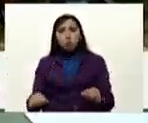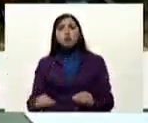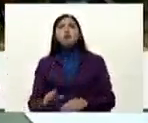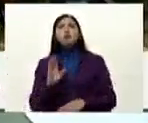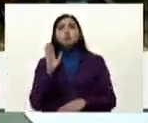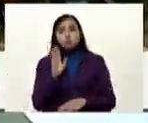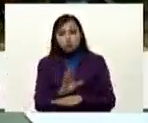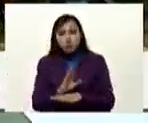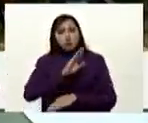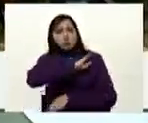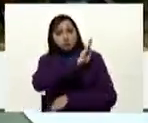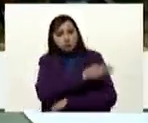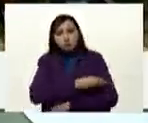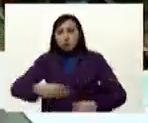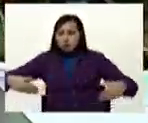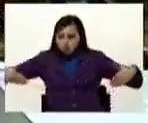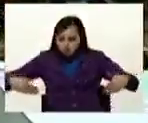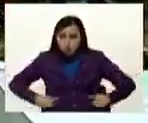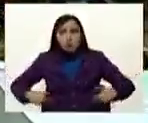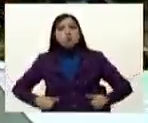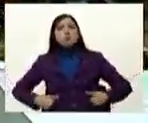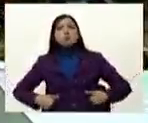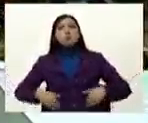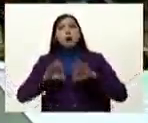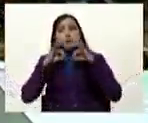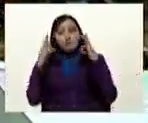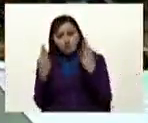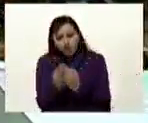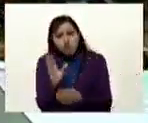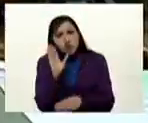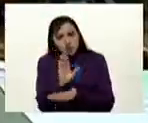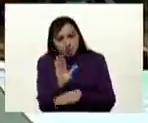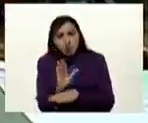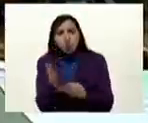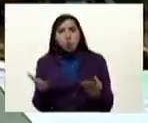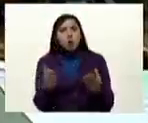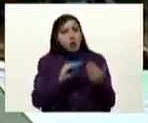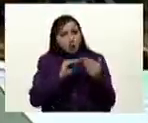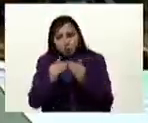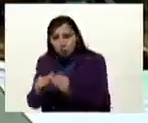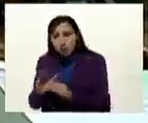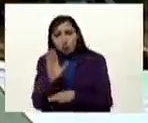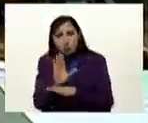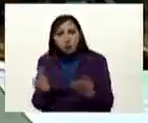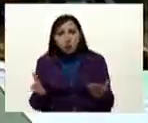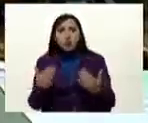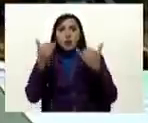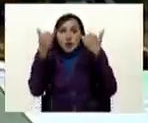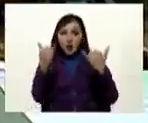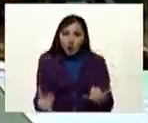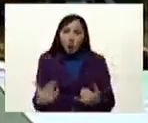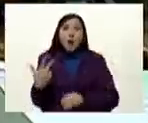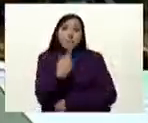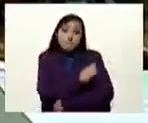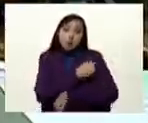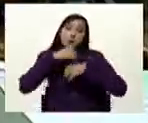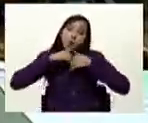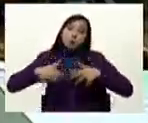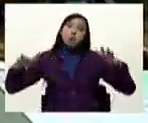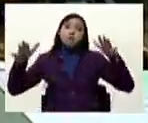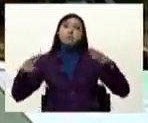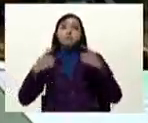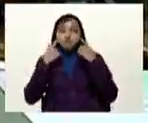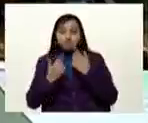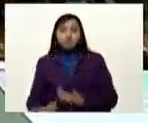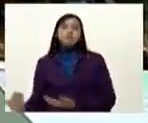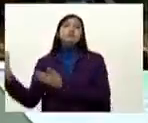reanimemos el esfuerzo por cuidarnos en familia, por cuidarnos colectivamente y ahora por vacunarnos masivamente.